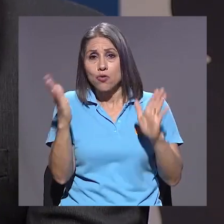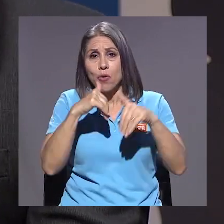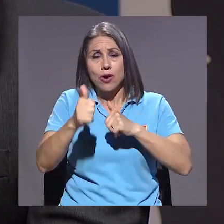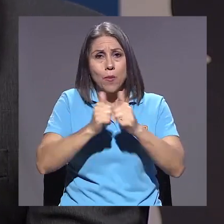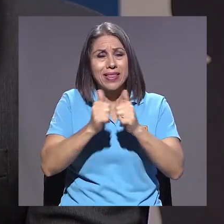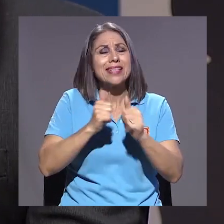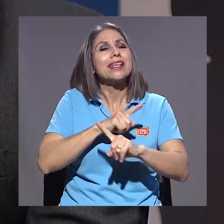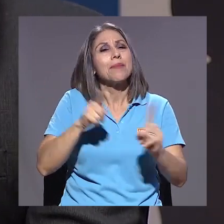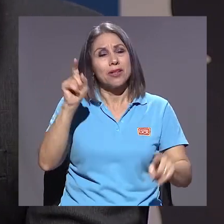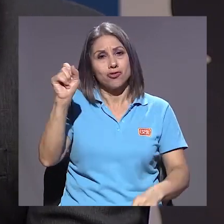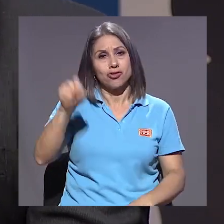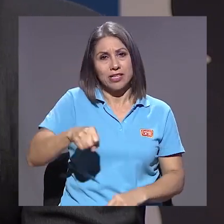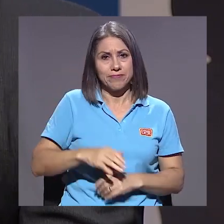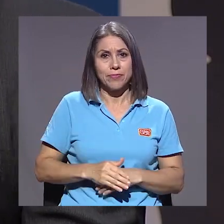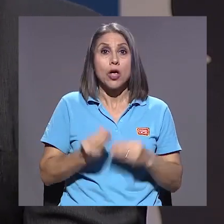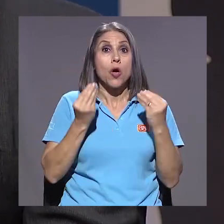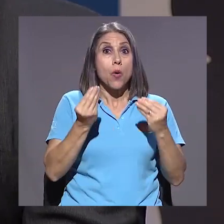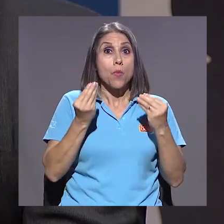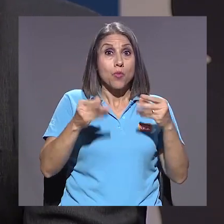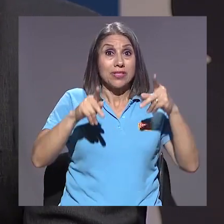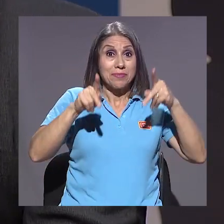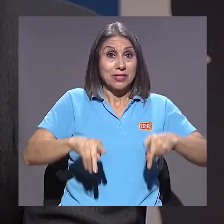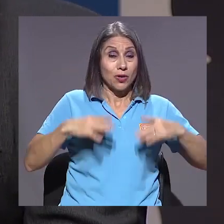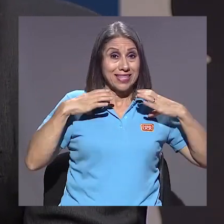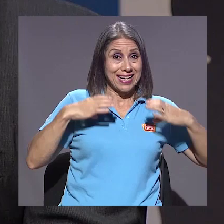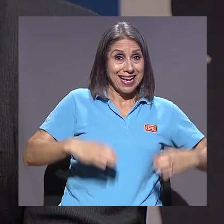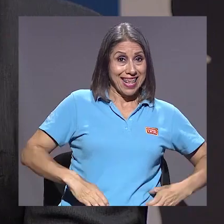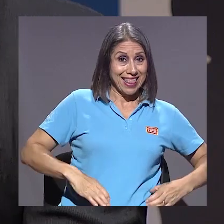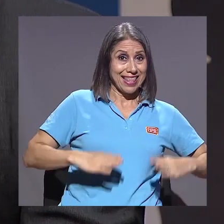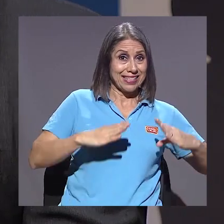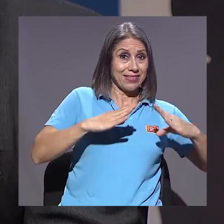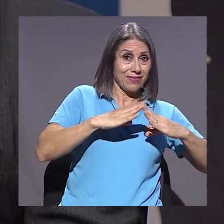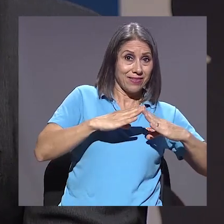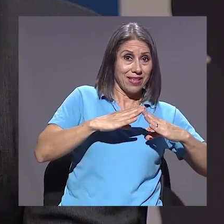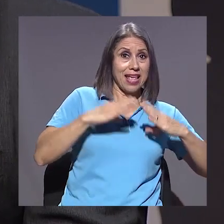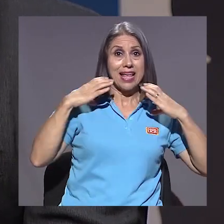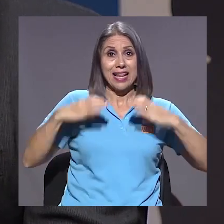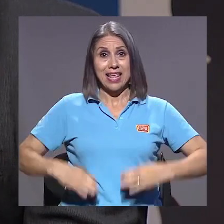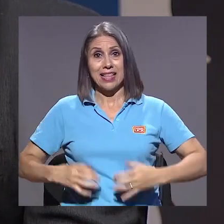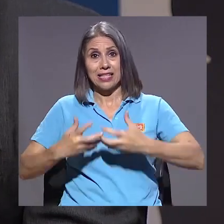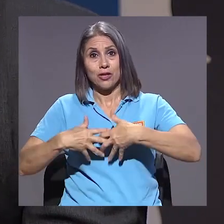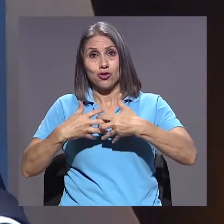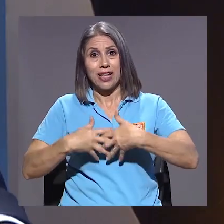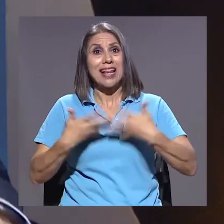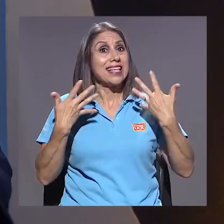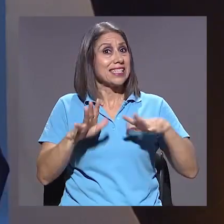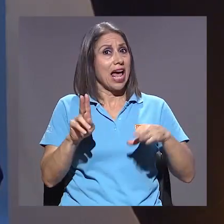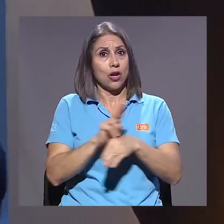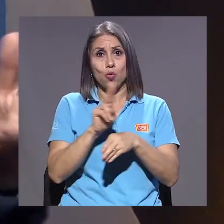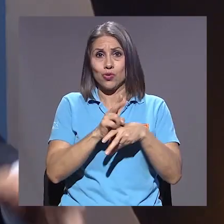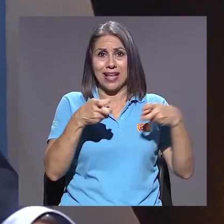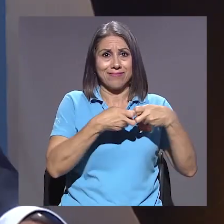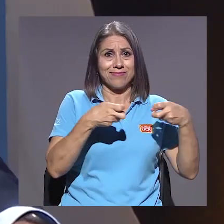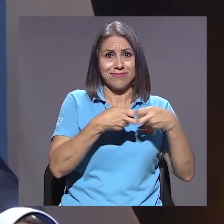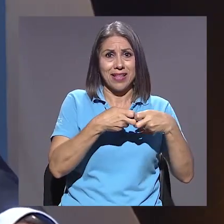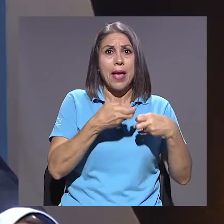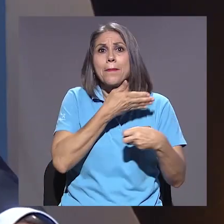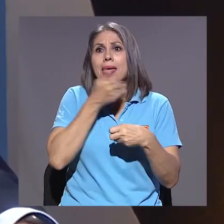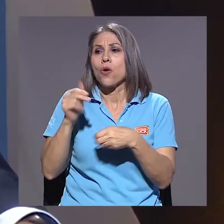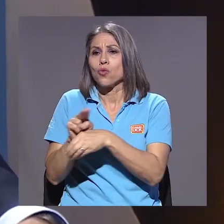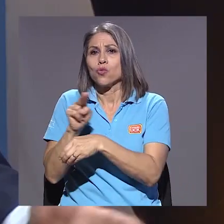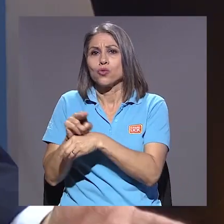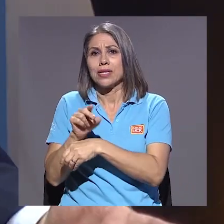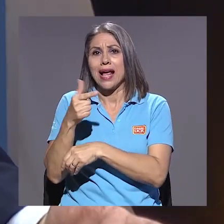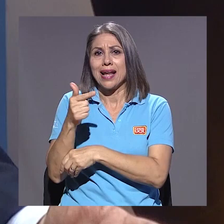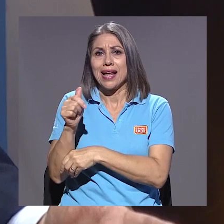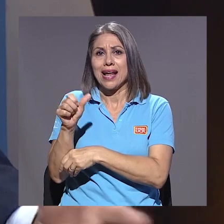un traslado de muchos clientes residenciales y industriales a gas, por ejemplo, porque les sale más barato. Bueno, en el resto de Centroamérica